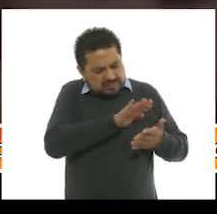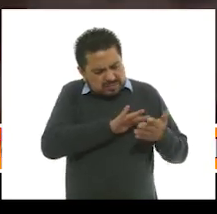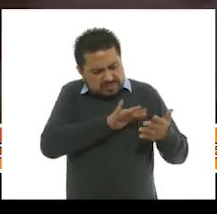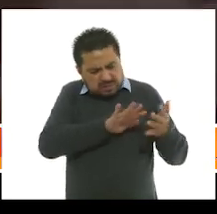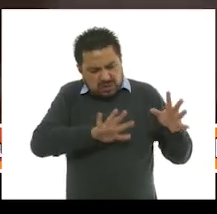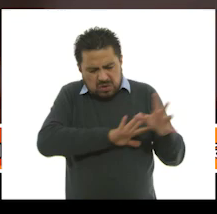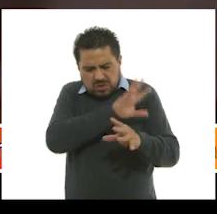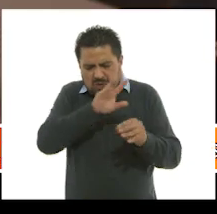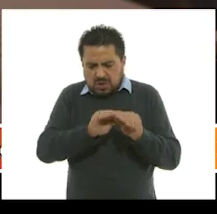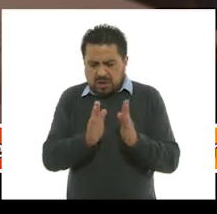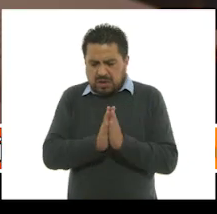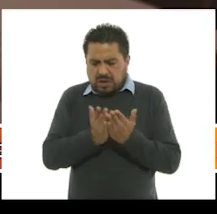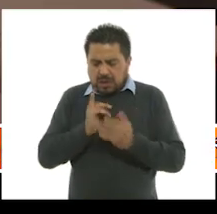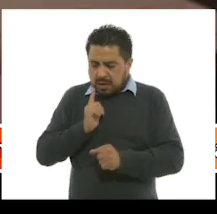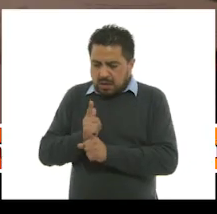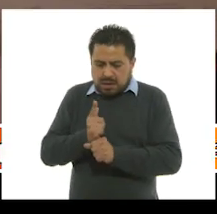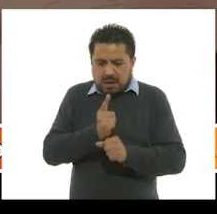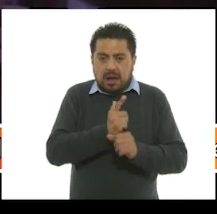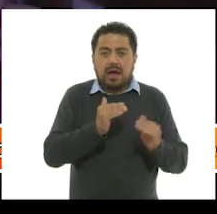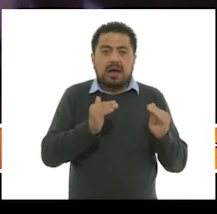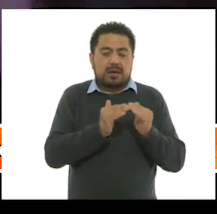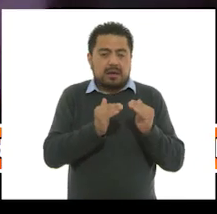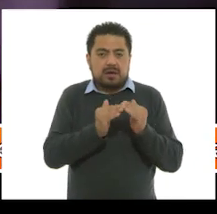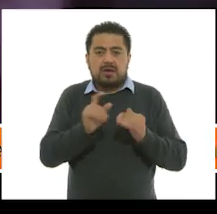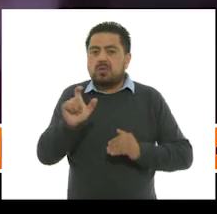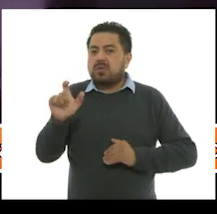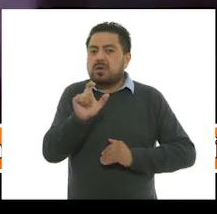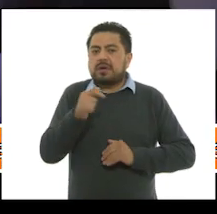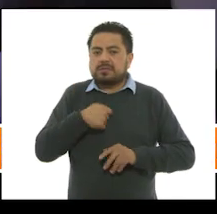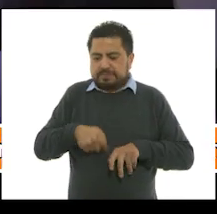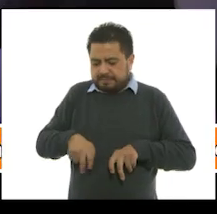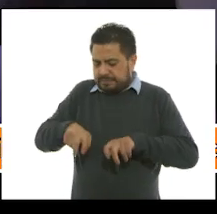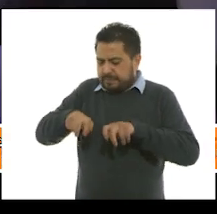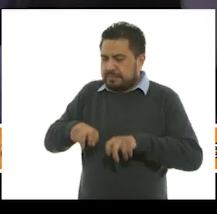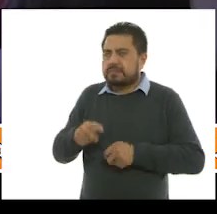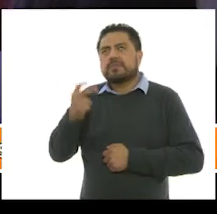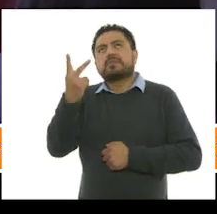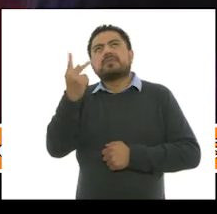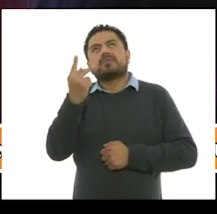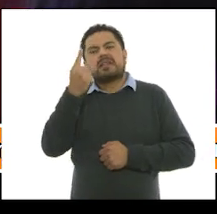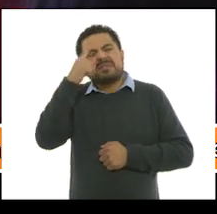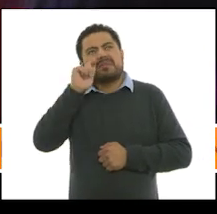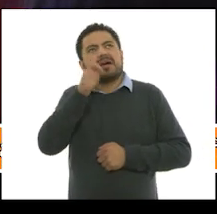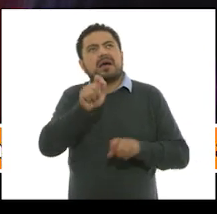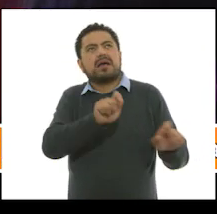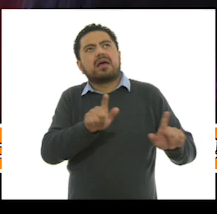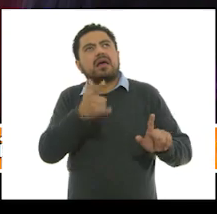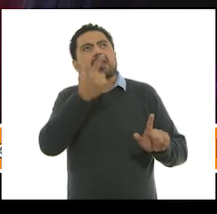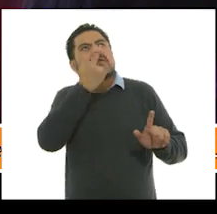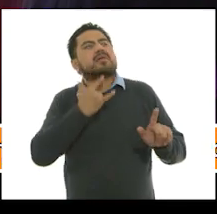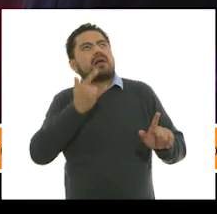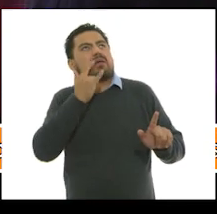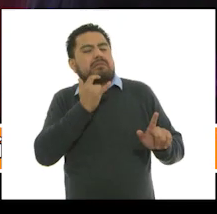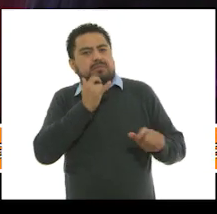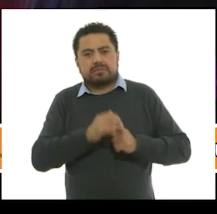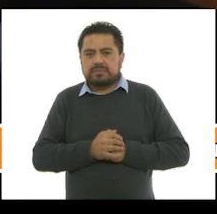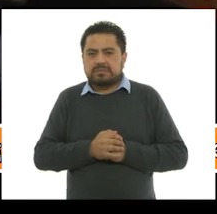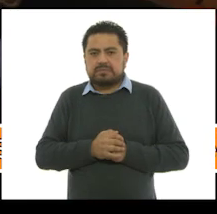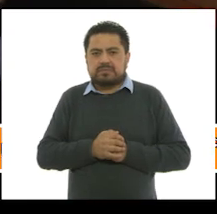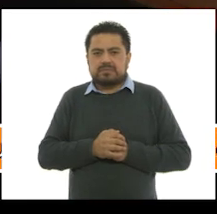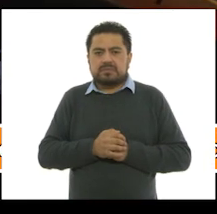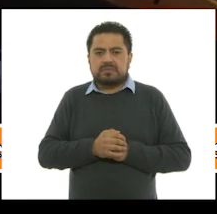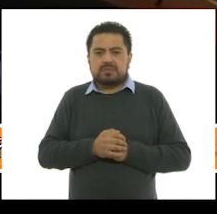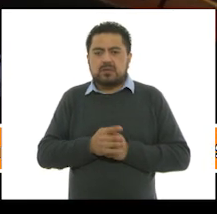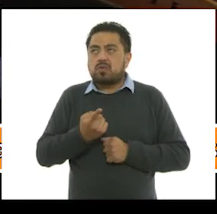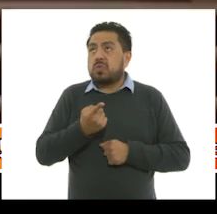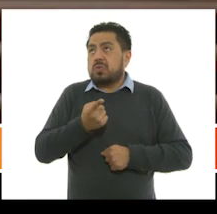todos los libros que encontraba en casa, o cuando me sentaba frente a la tele para ver programas de ciencia ficción.